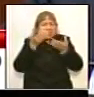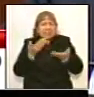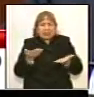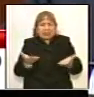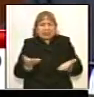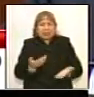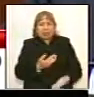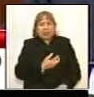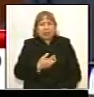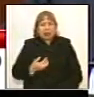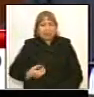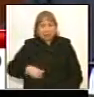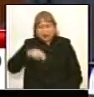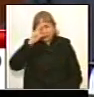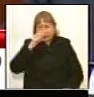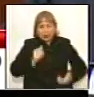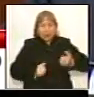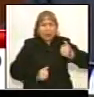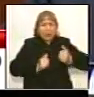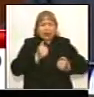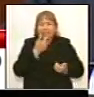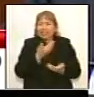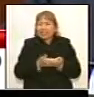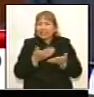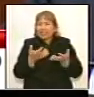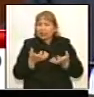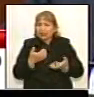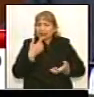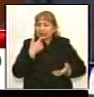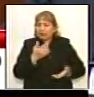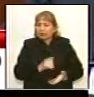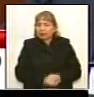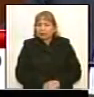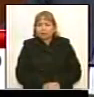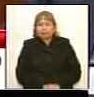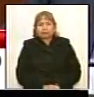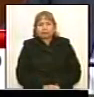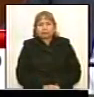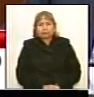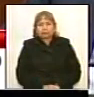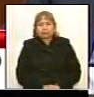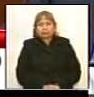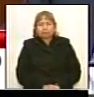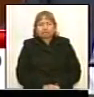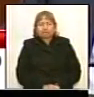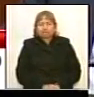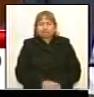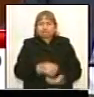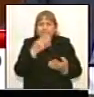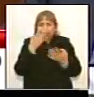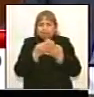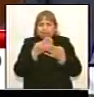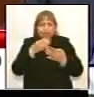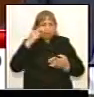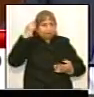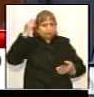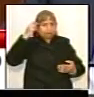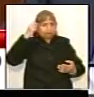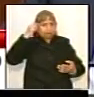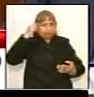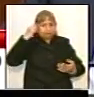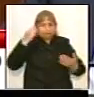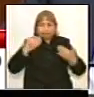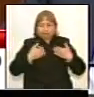país? Aquí lo que queremos es que las penas para los políticos que